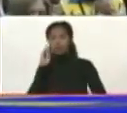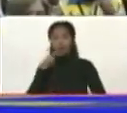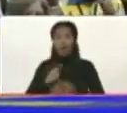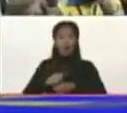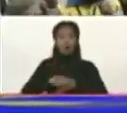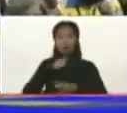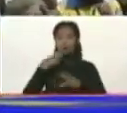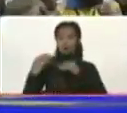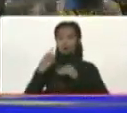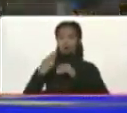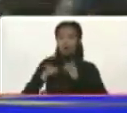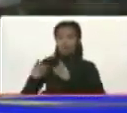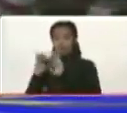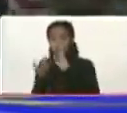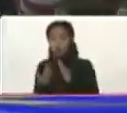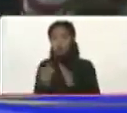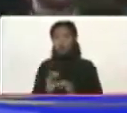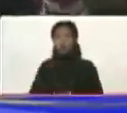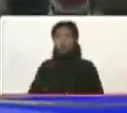hablando.